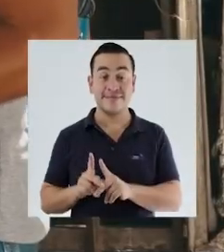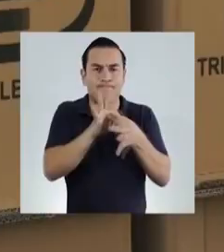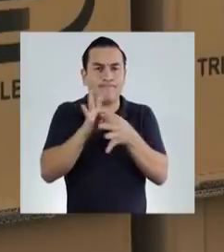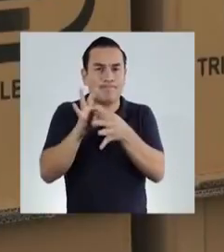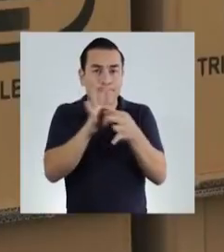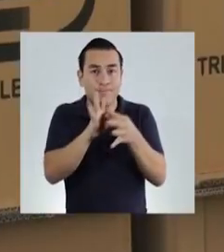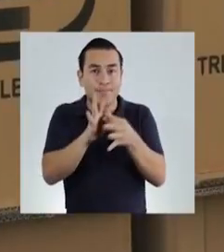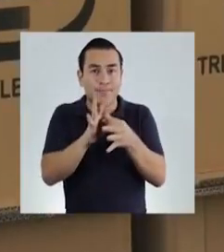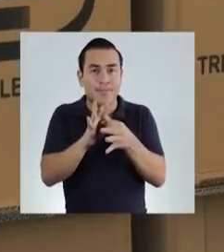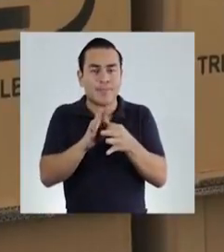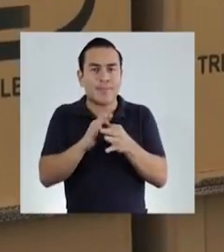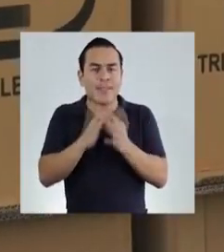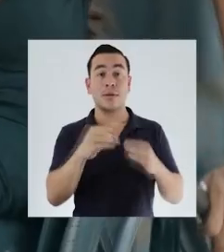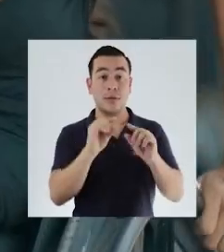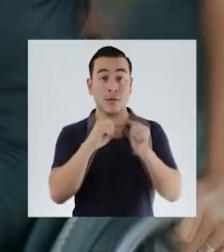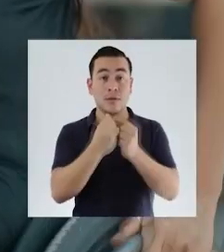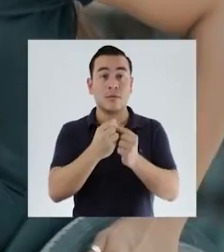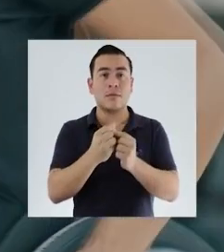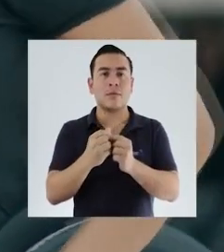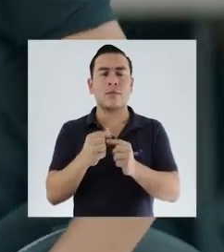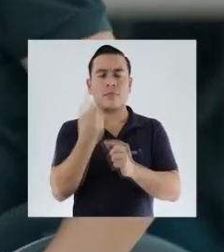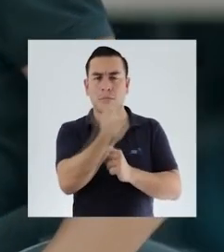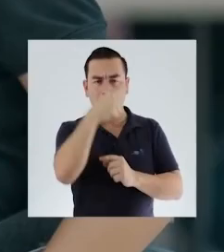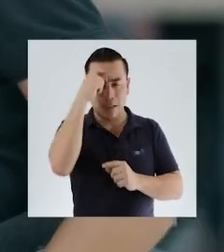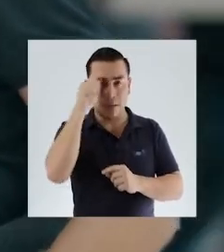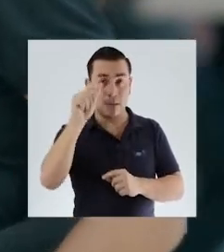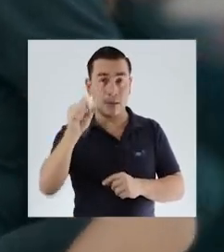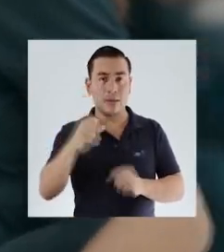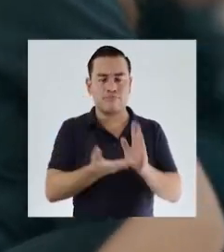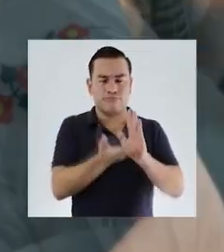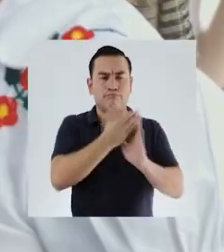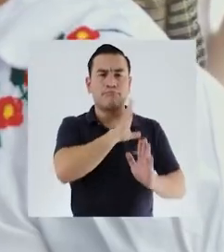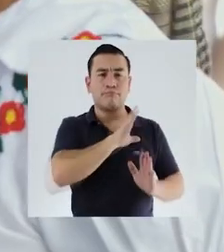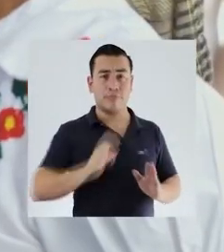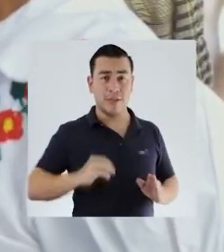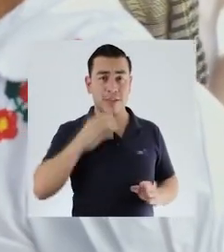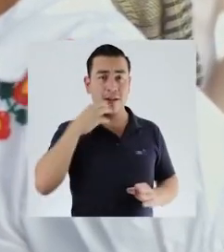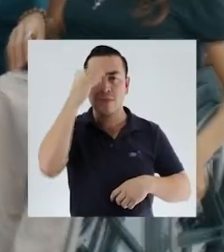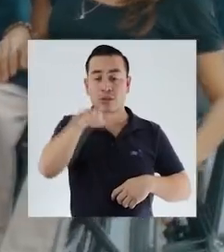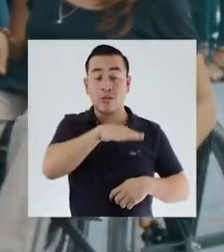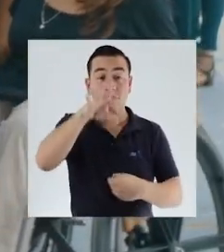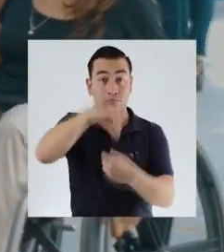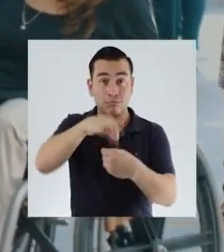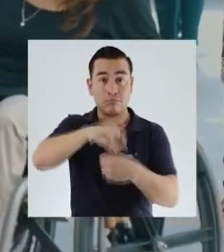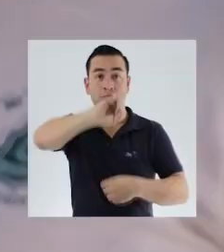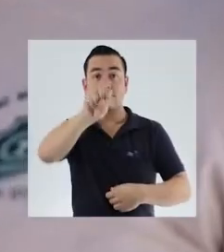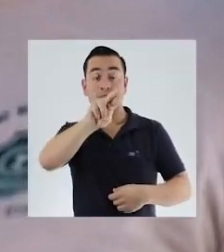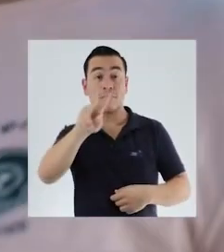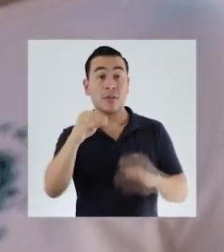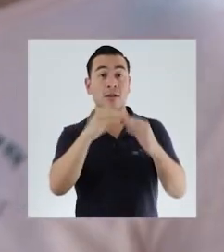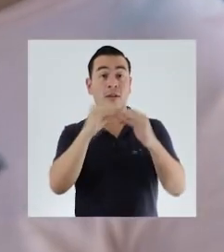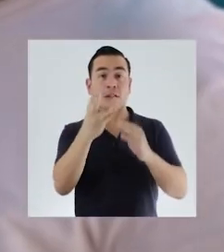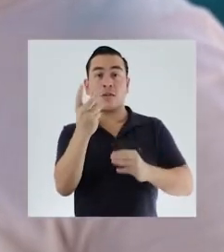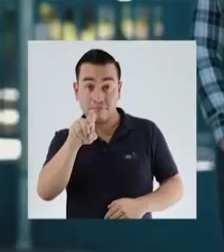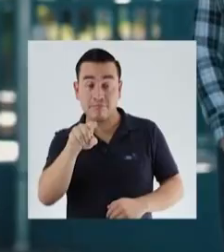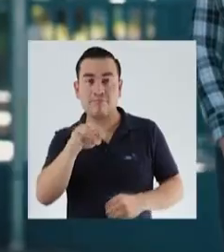tienes dudas en cuanto a la jota rb y el número correlativo puedes verificar el día de la elección con tu apellido o rostro en